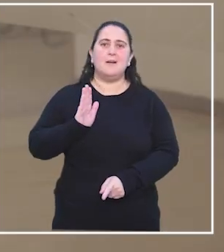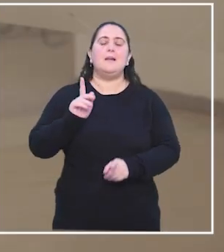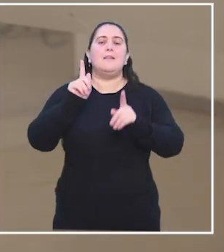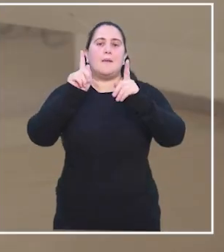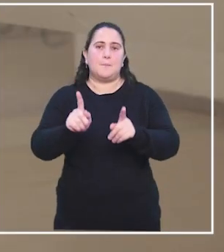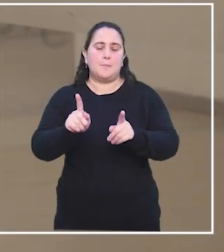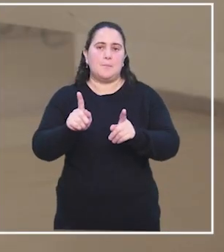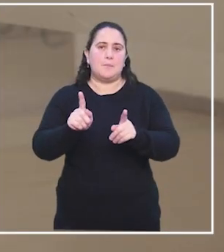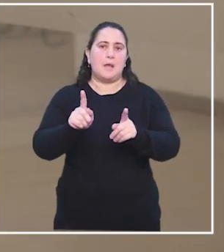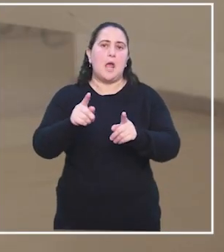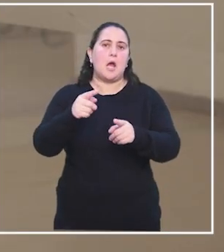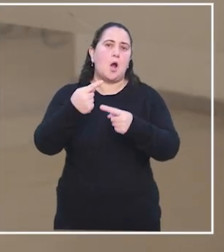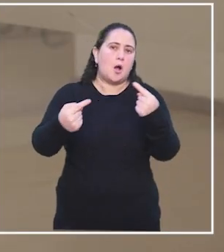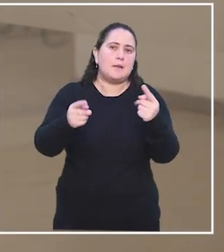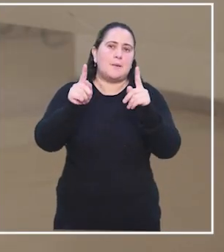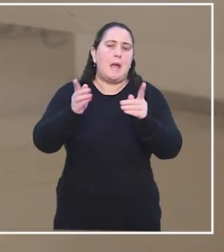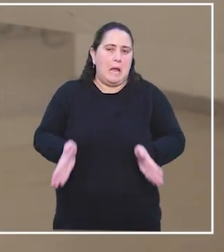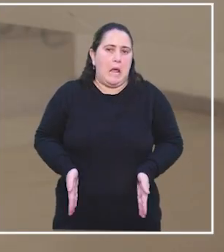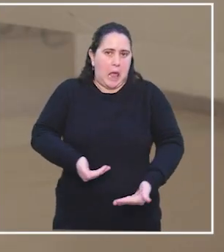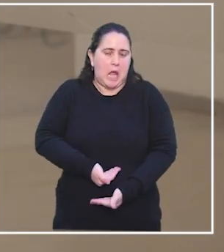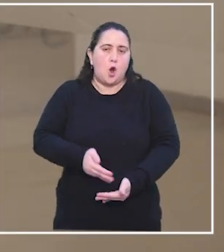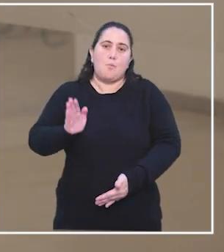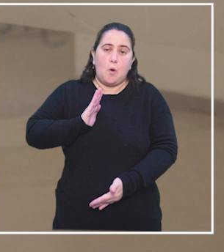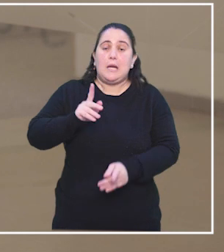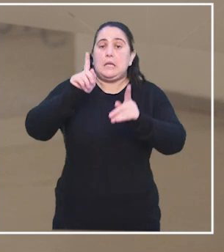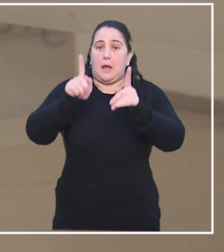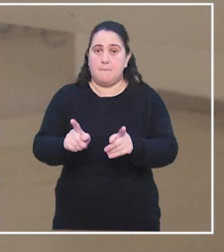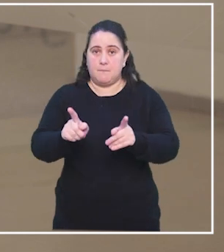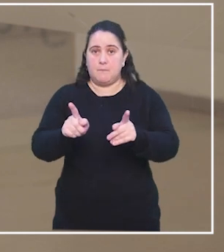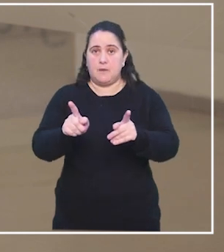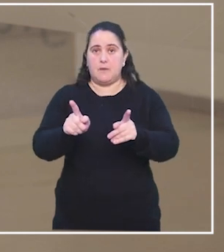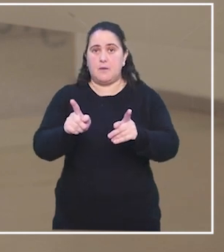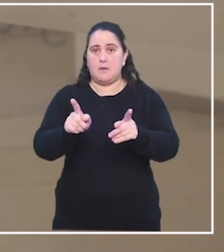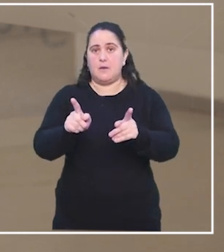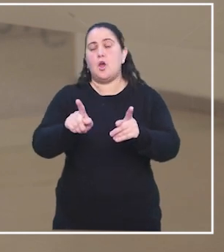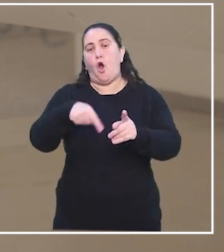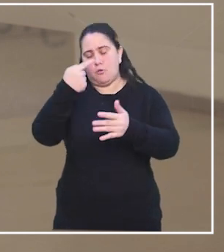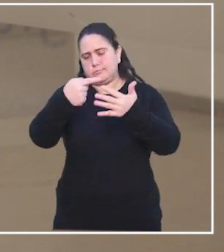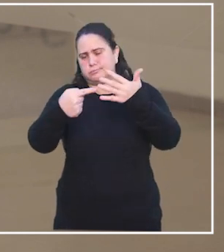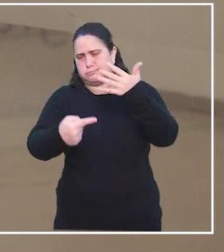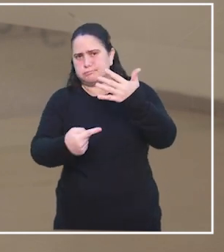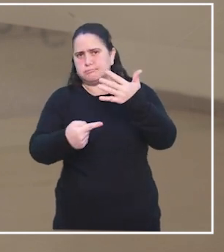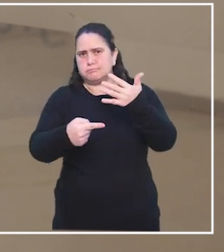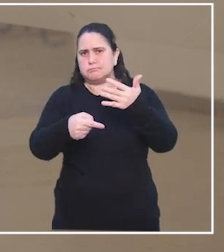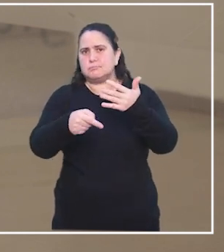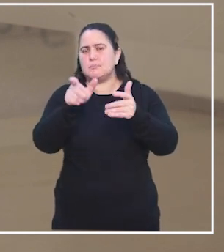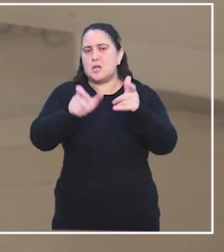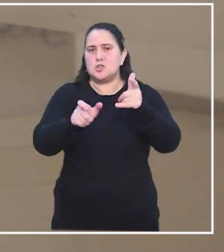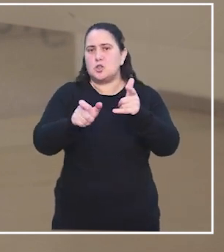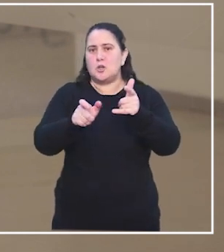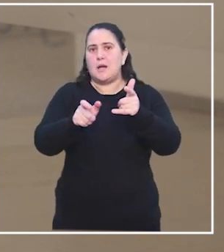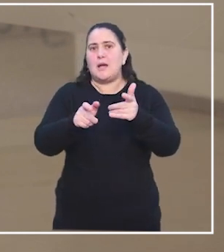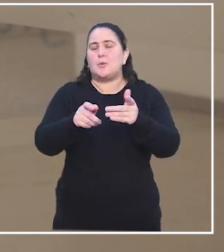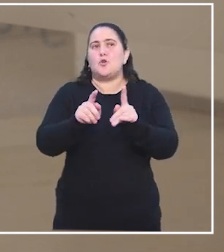también no solamente cuestiones de género, las mujeres y también otros seres que no se